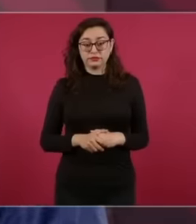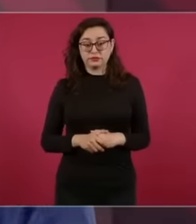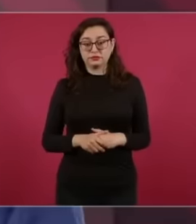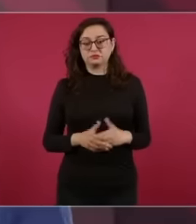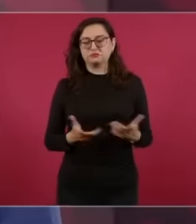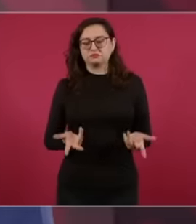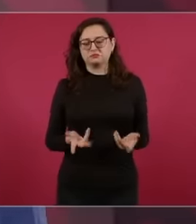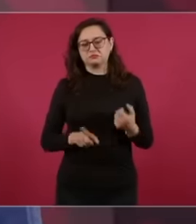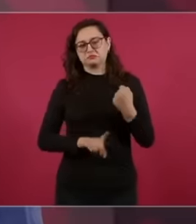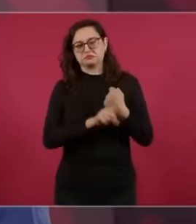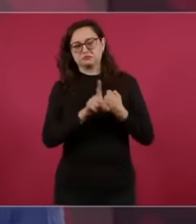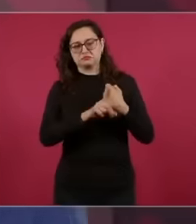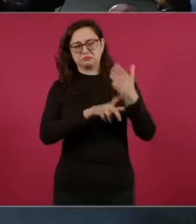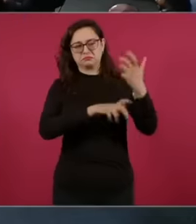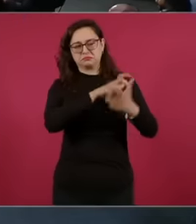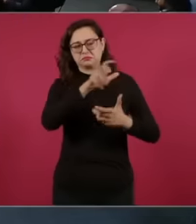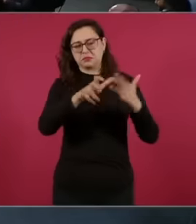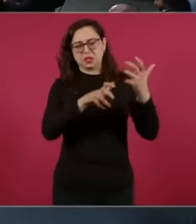polémica,